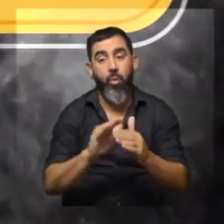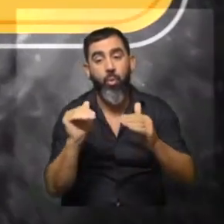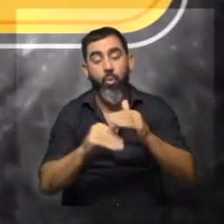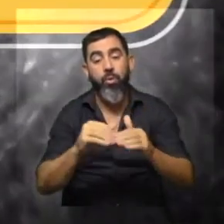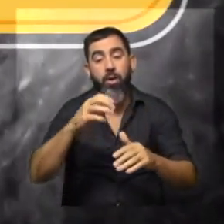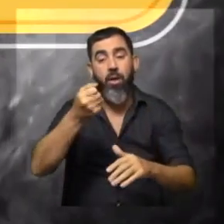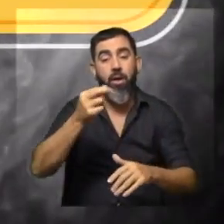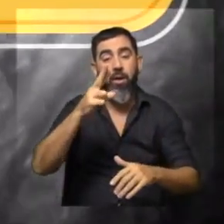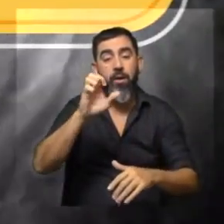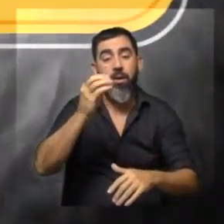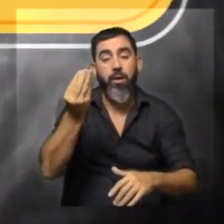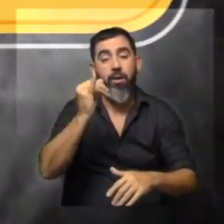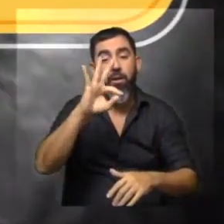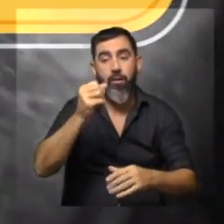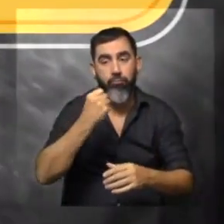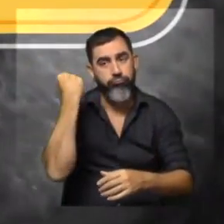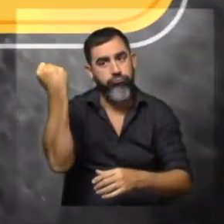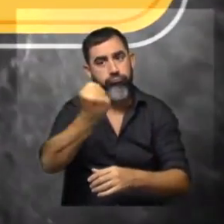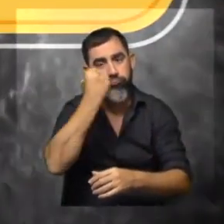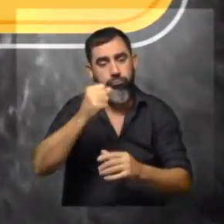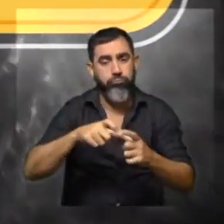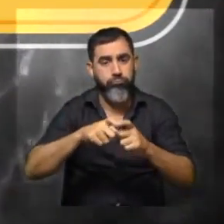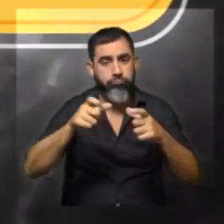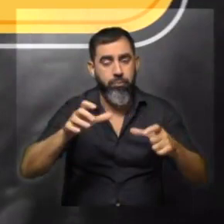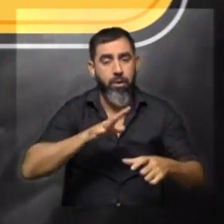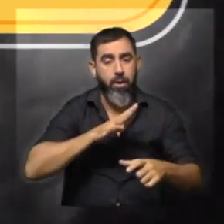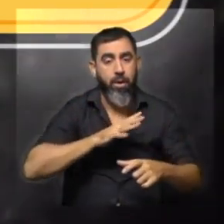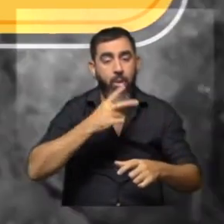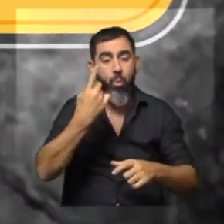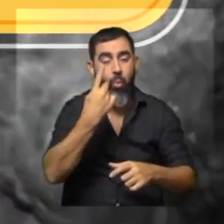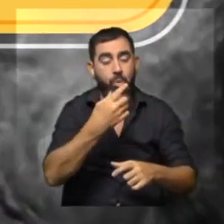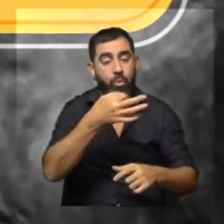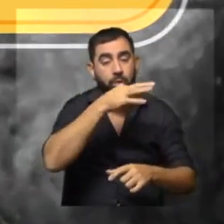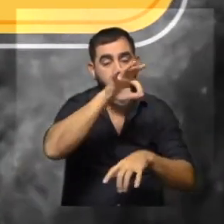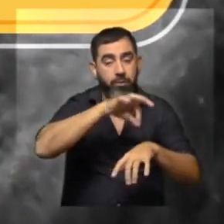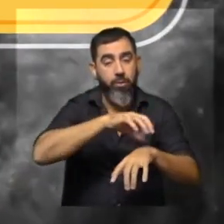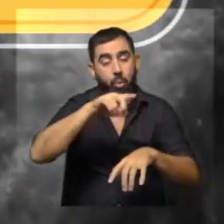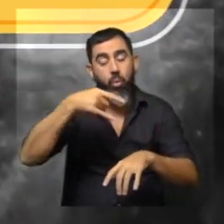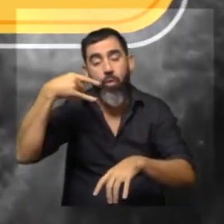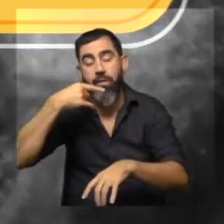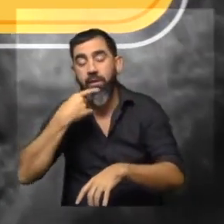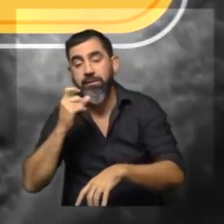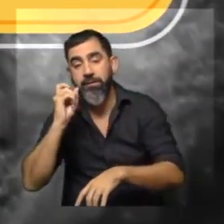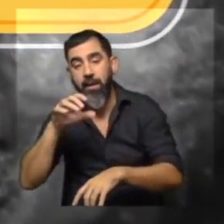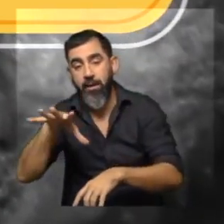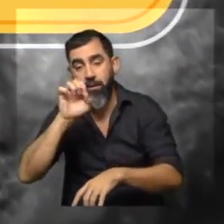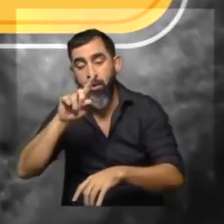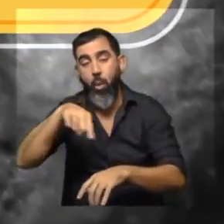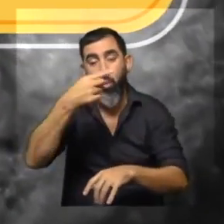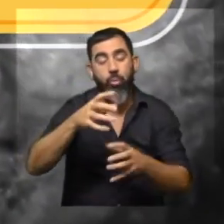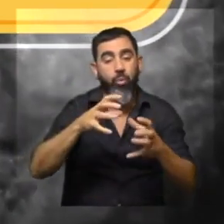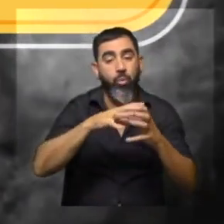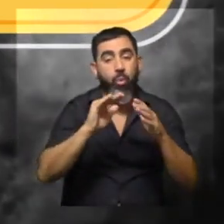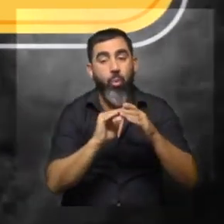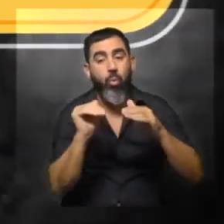Cerro Arequita, que tiene una colonia muy interesante donde hay dos especies, una insectívora y también vampiro. Hay una gruta en